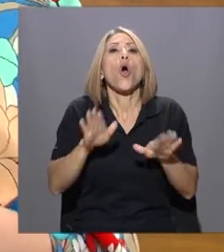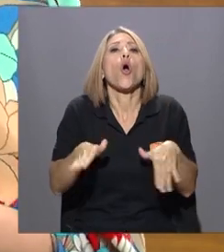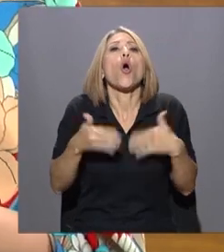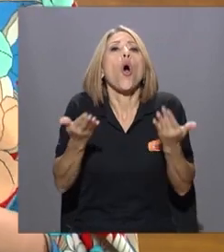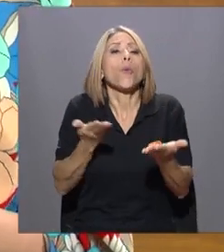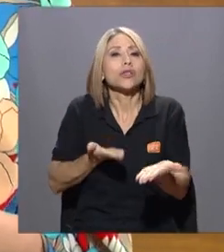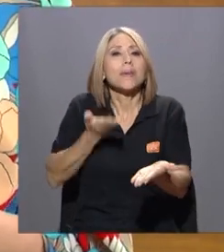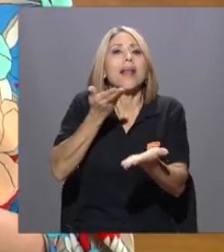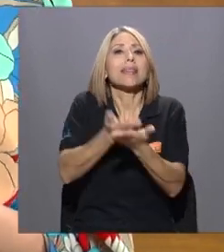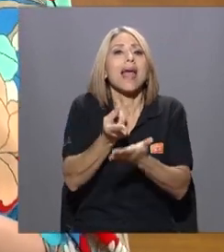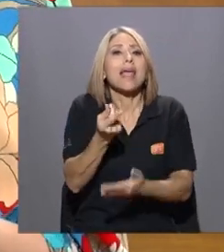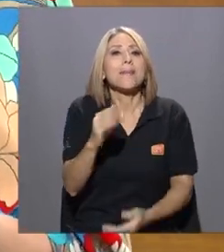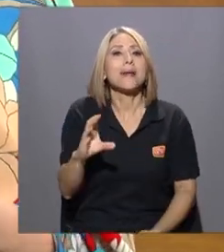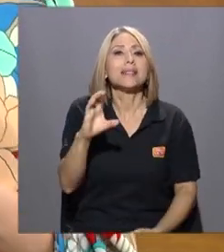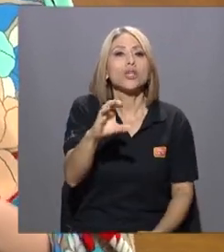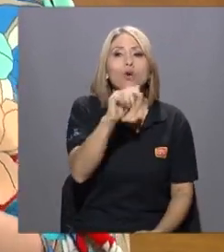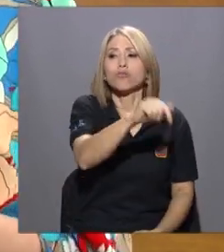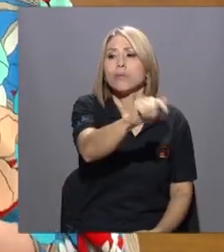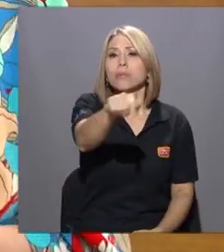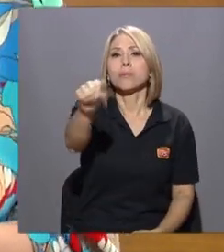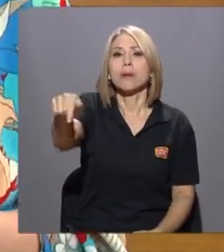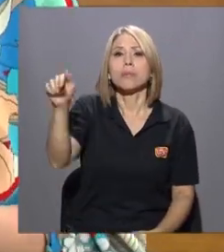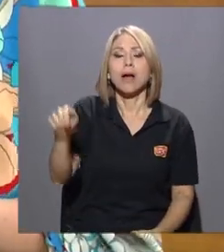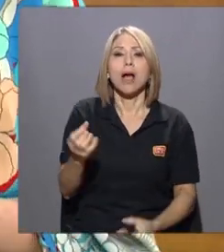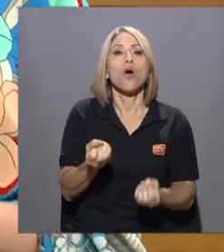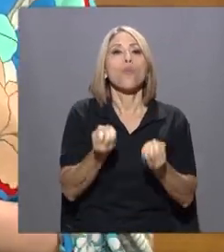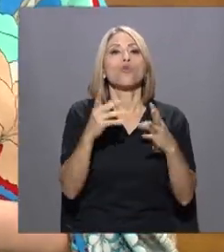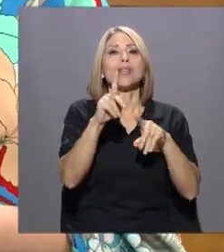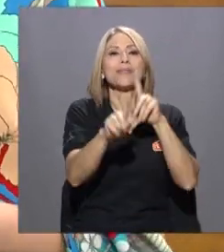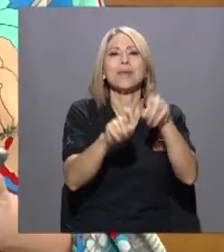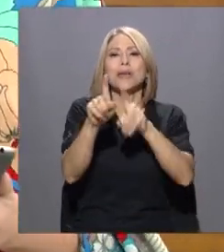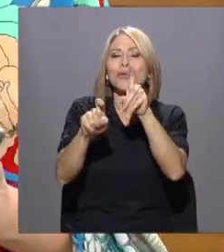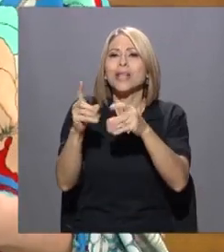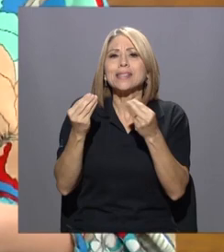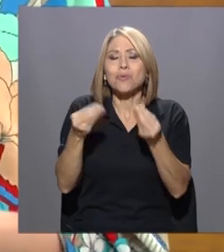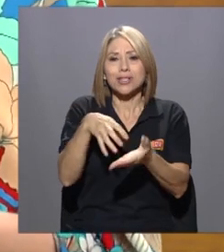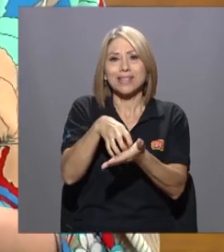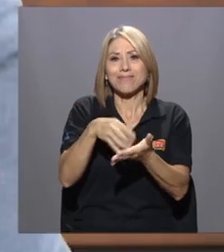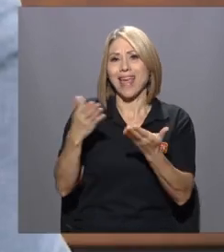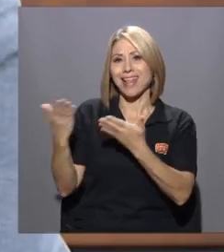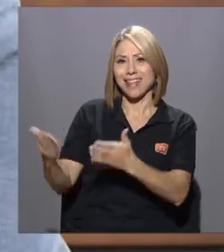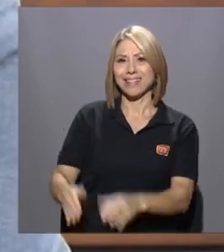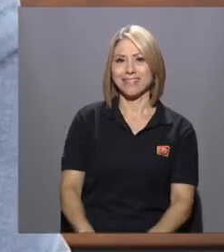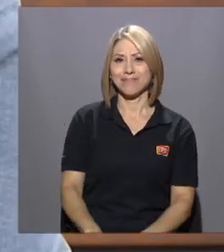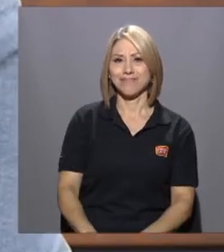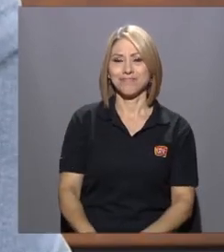mismas? Entonces, muchas preguntas, muchos cuestionamientos. Adelante.